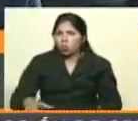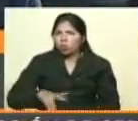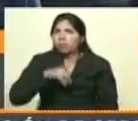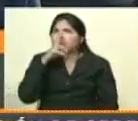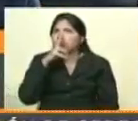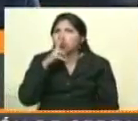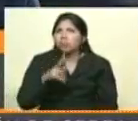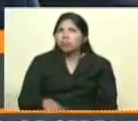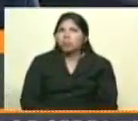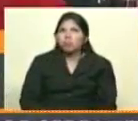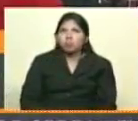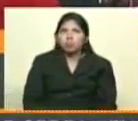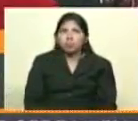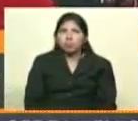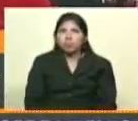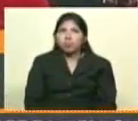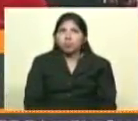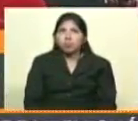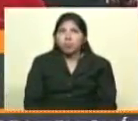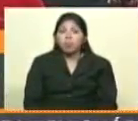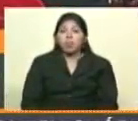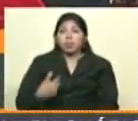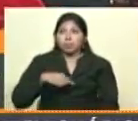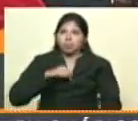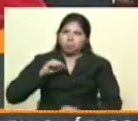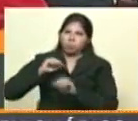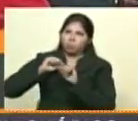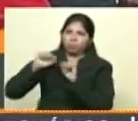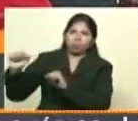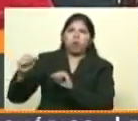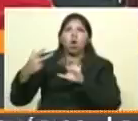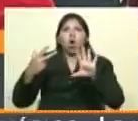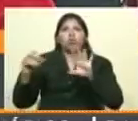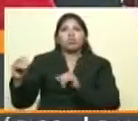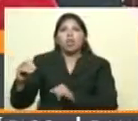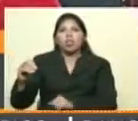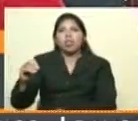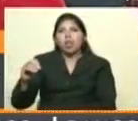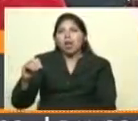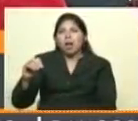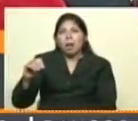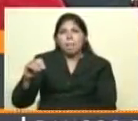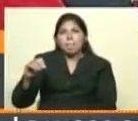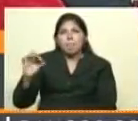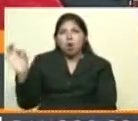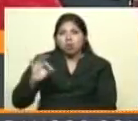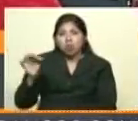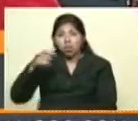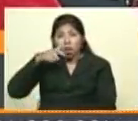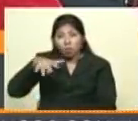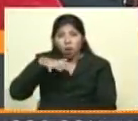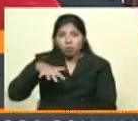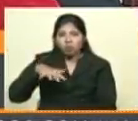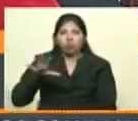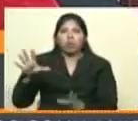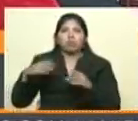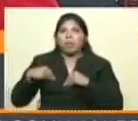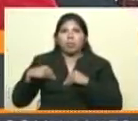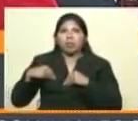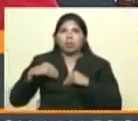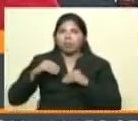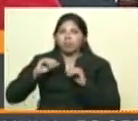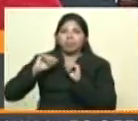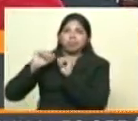¿no? Que es repudiado por más del 80% del pueblo peruano. Y además su política